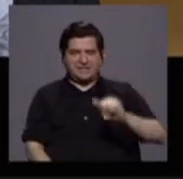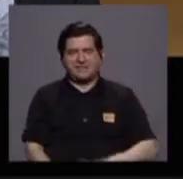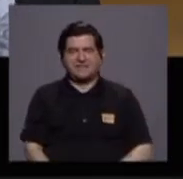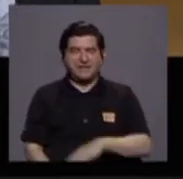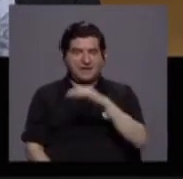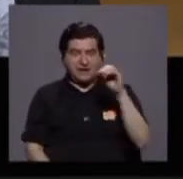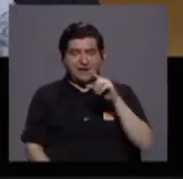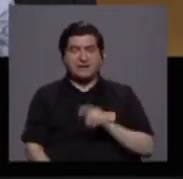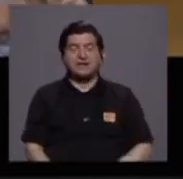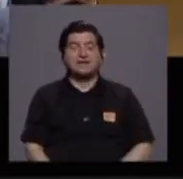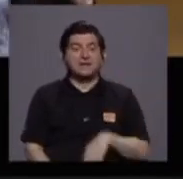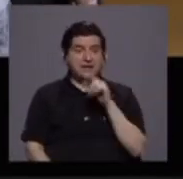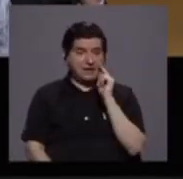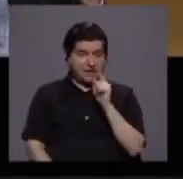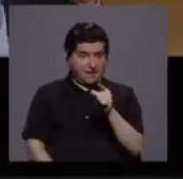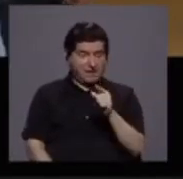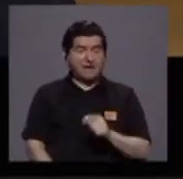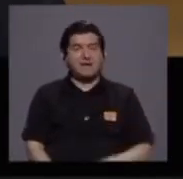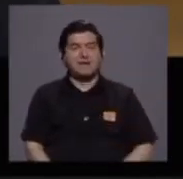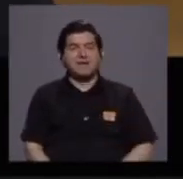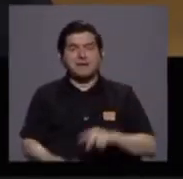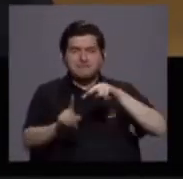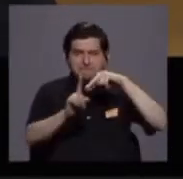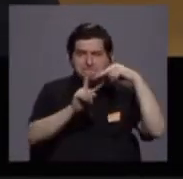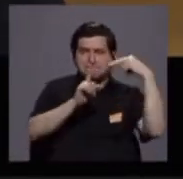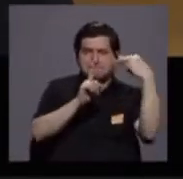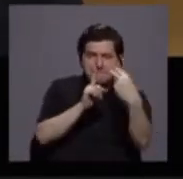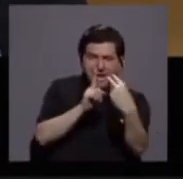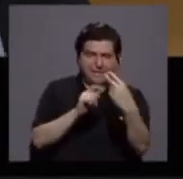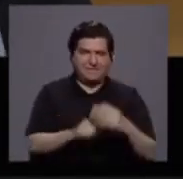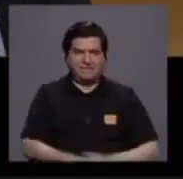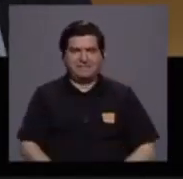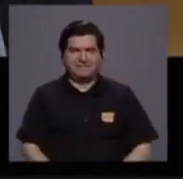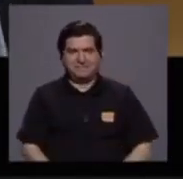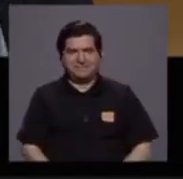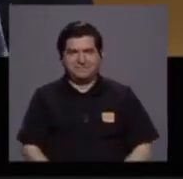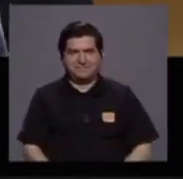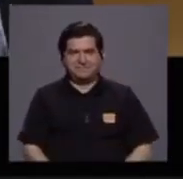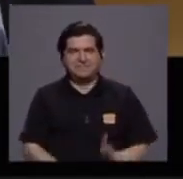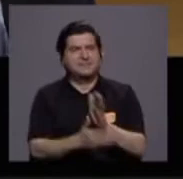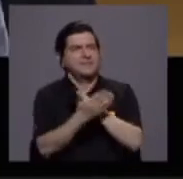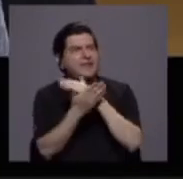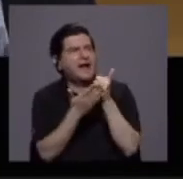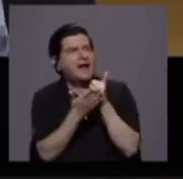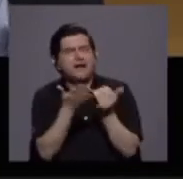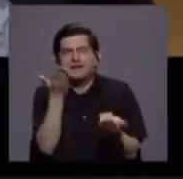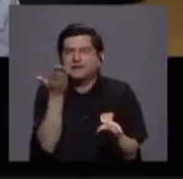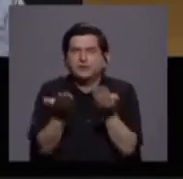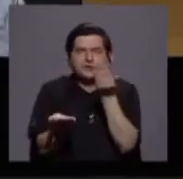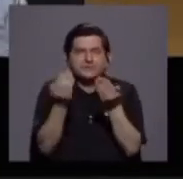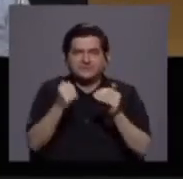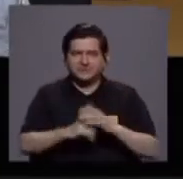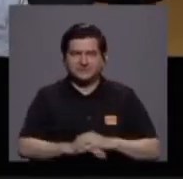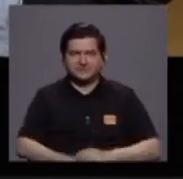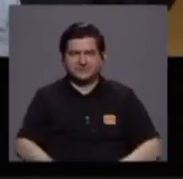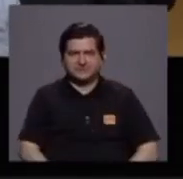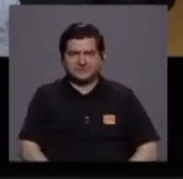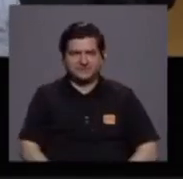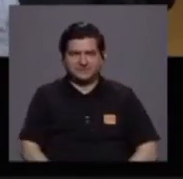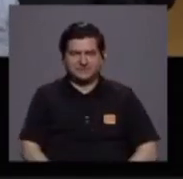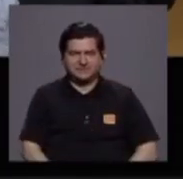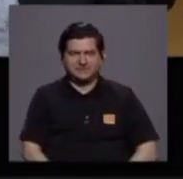Kuhn, y los paradigmas era algo que